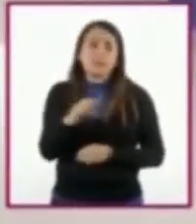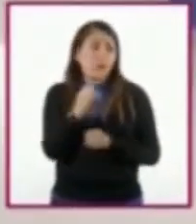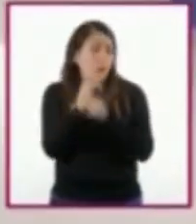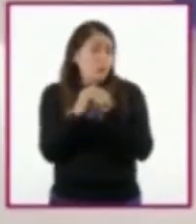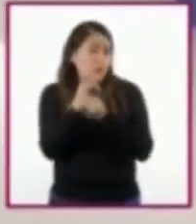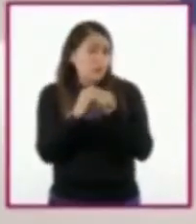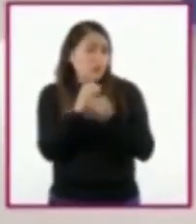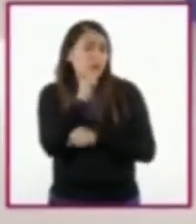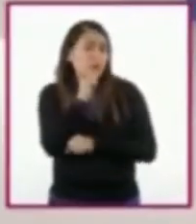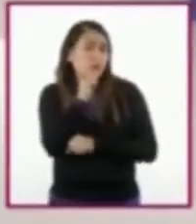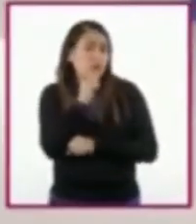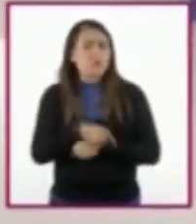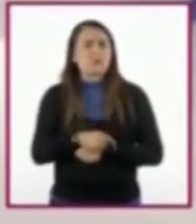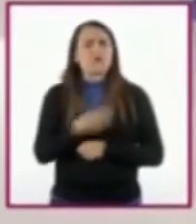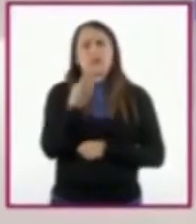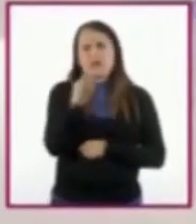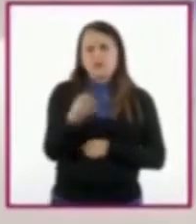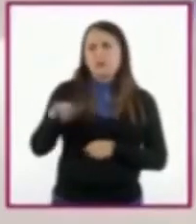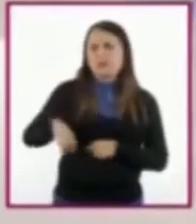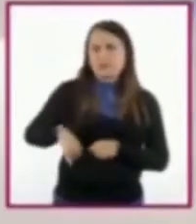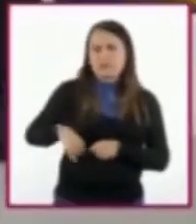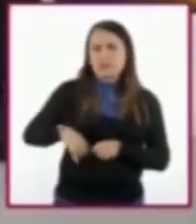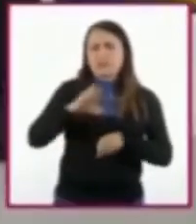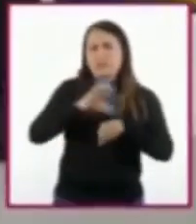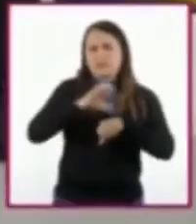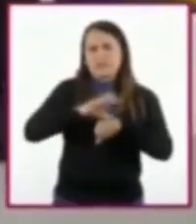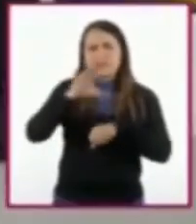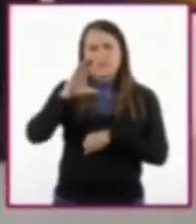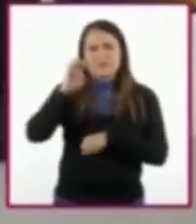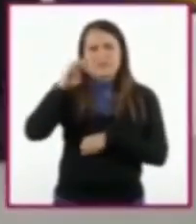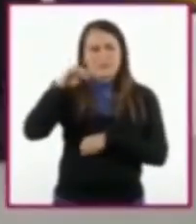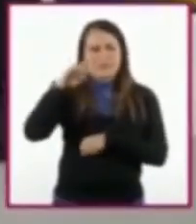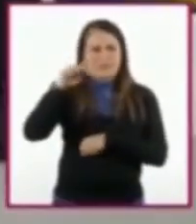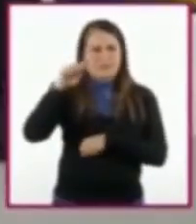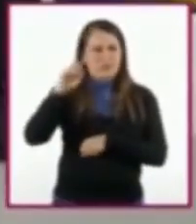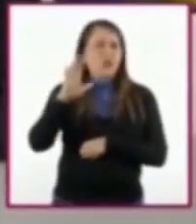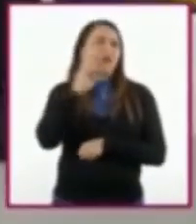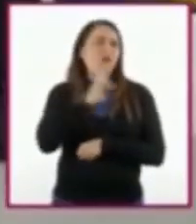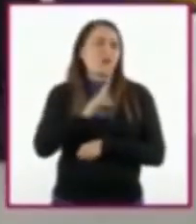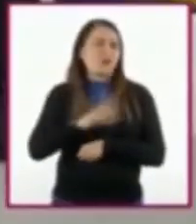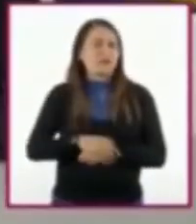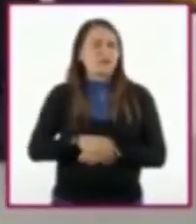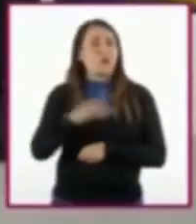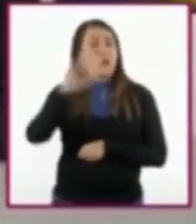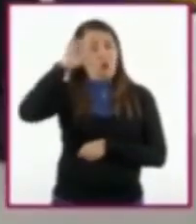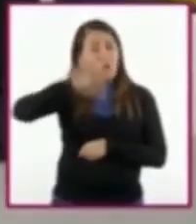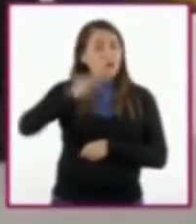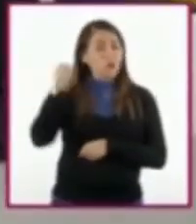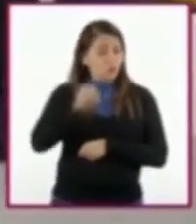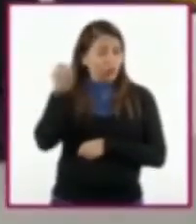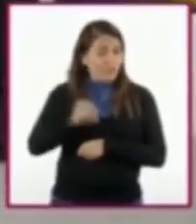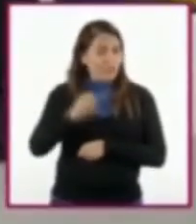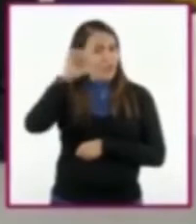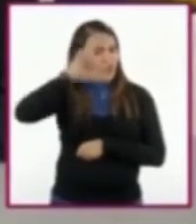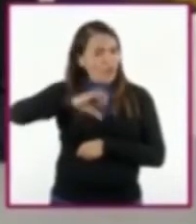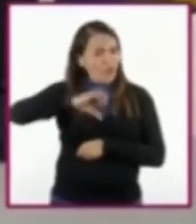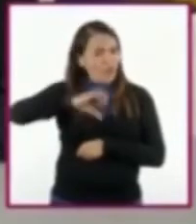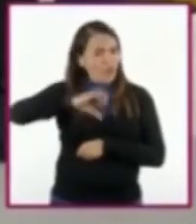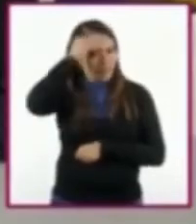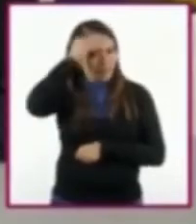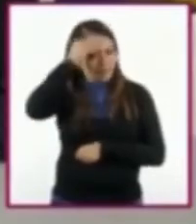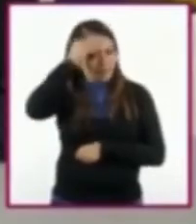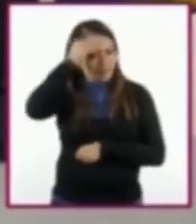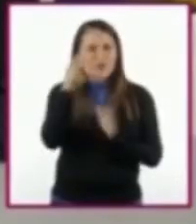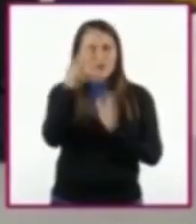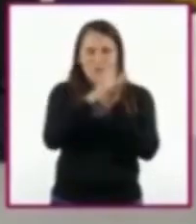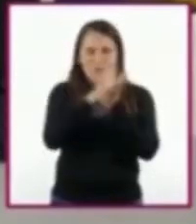interesante saber cómo se construye el cemento. Estamos de suerte, porque hoy lo sabremos. Para ello, los invitamos